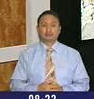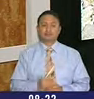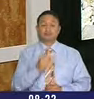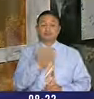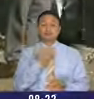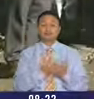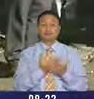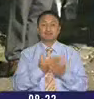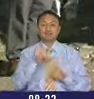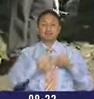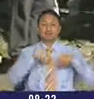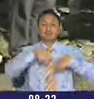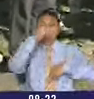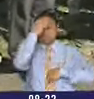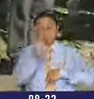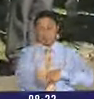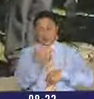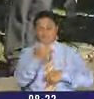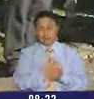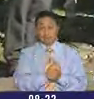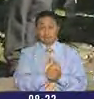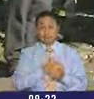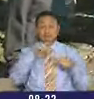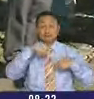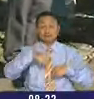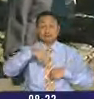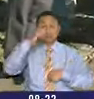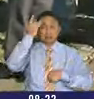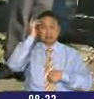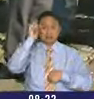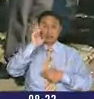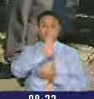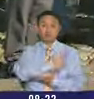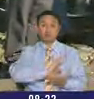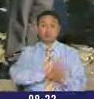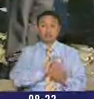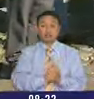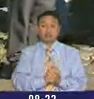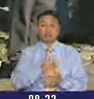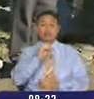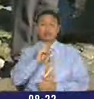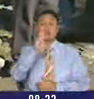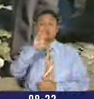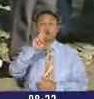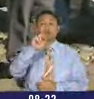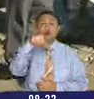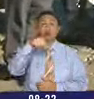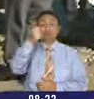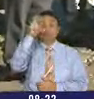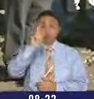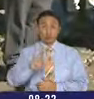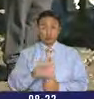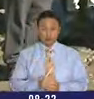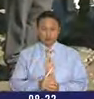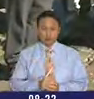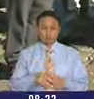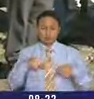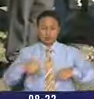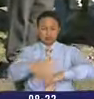Gracias, Robert. Amigos, buenos días. Es muy preocupante la situación acá en el barrio Obrero Independiente. Estamos en el sur de la ciudad y es que son